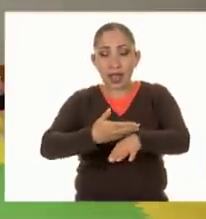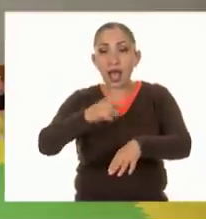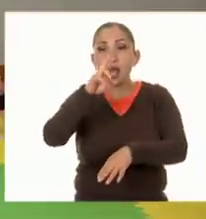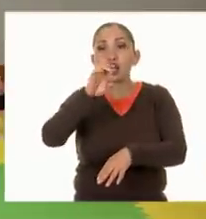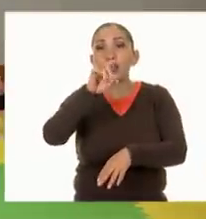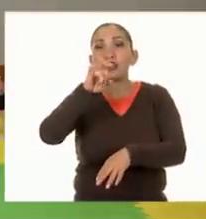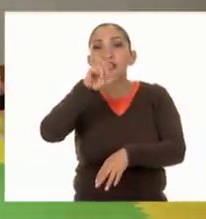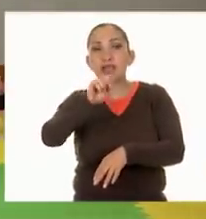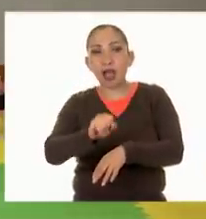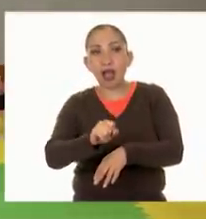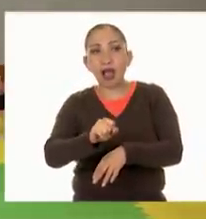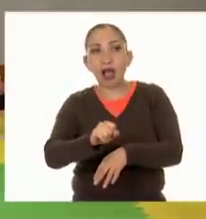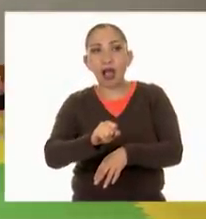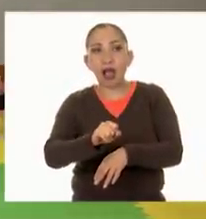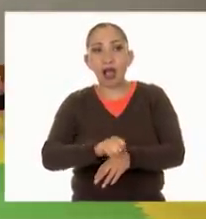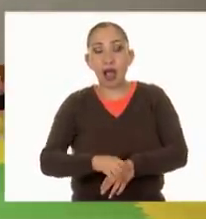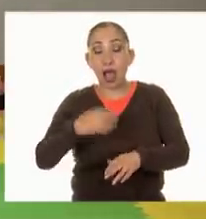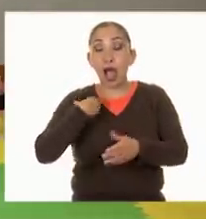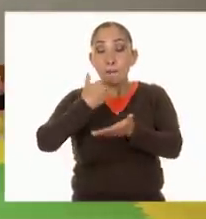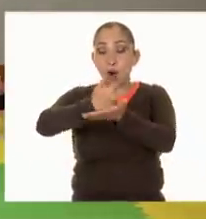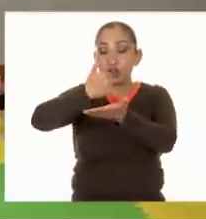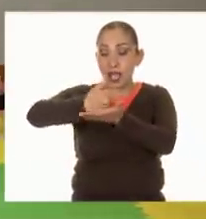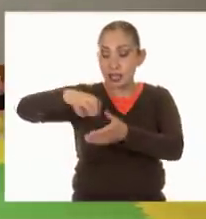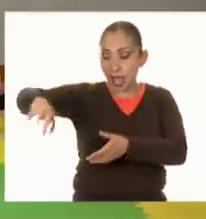botellas distribúyelas en el área de juego